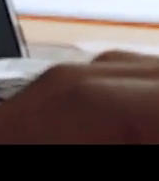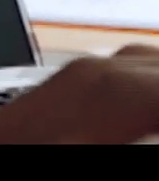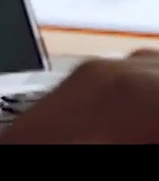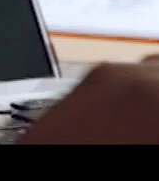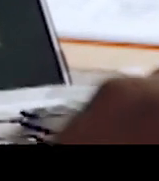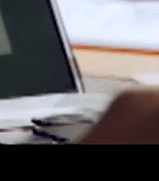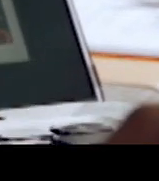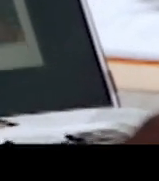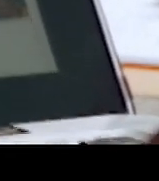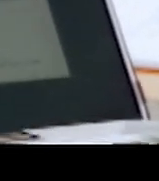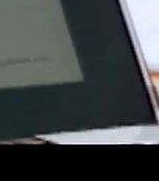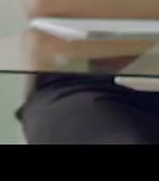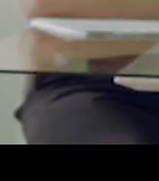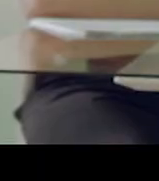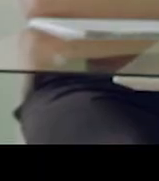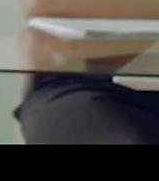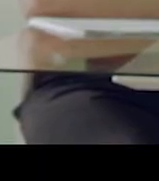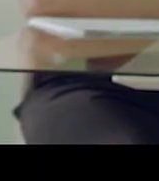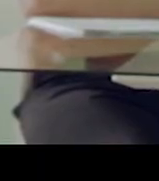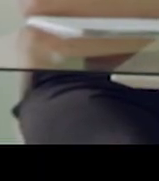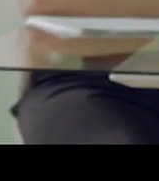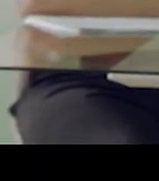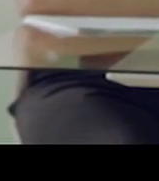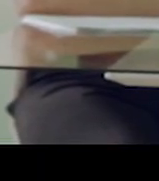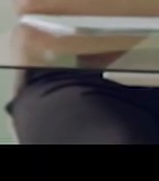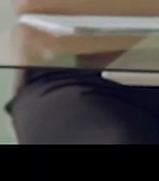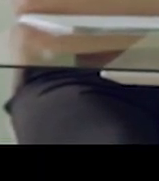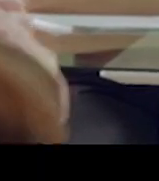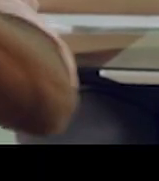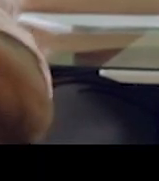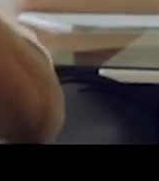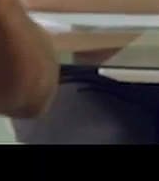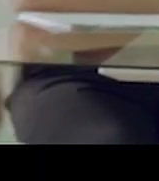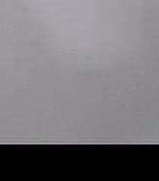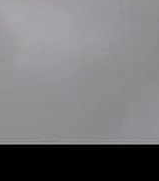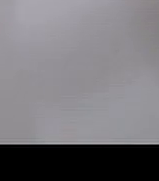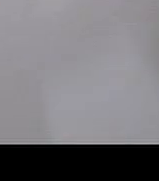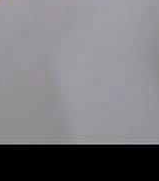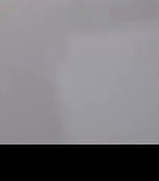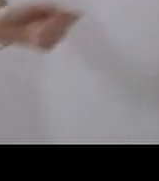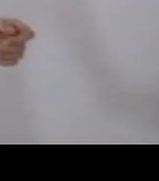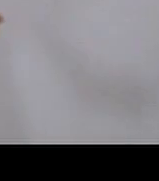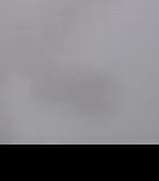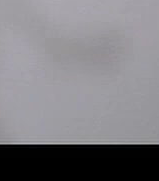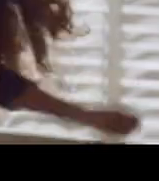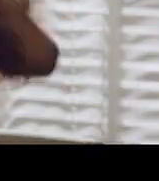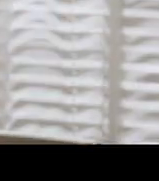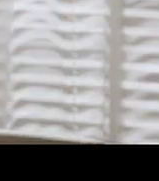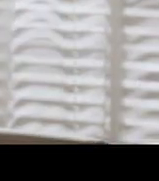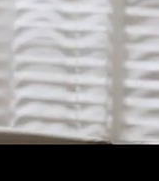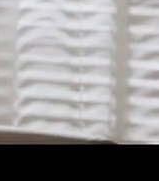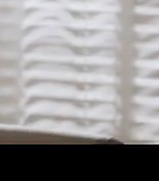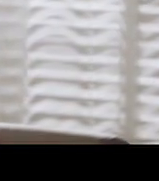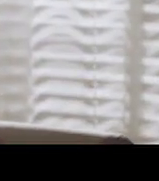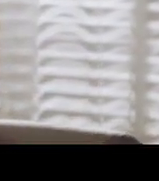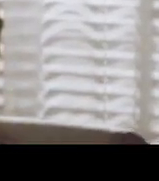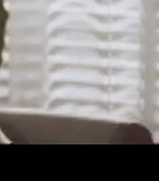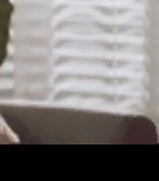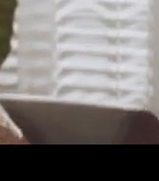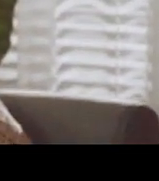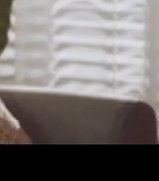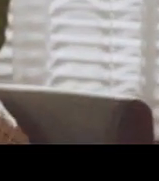Quiero estar tranquilo, no me quiero complicar. Solicito un crédito en el